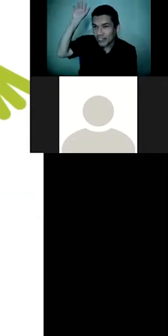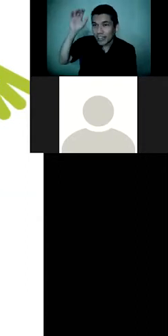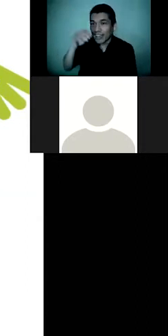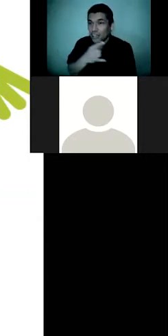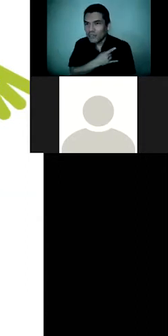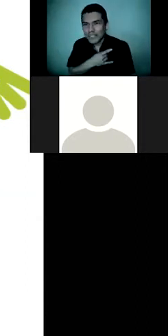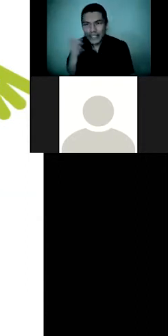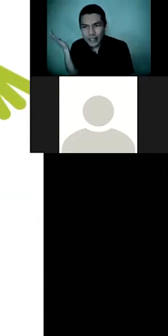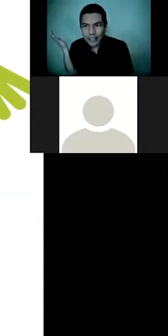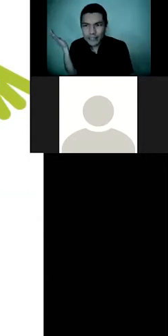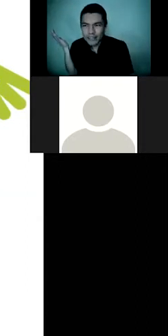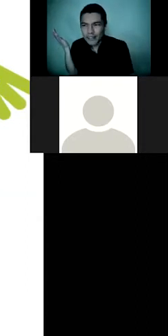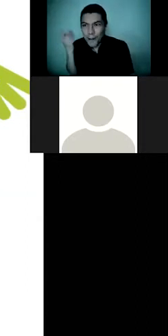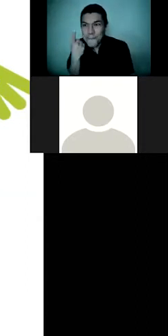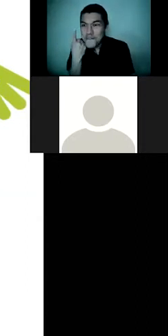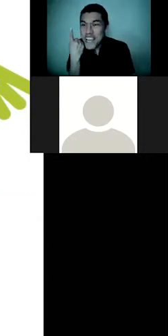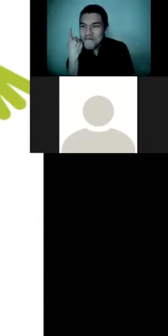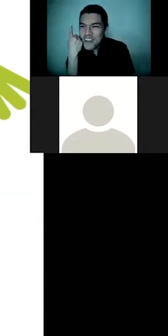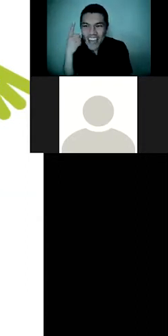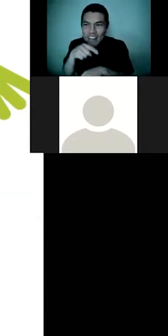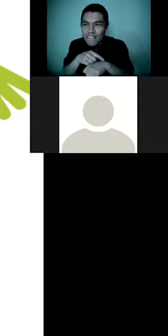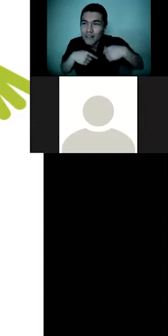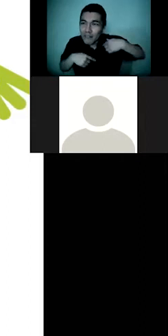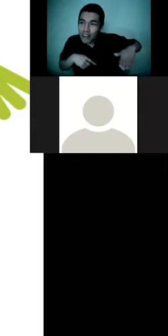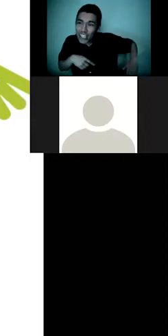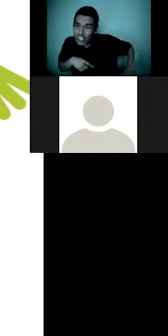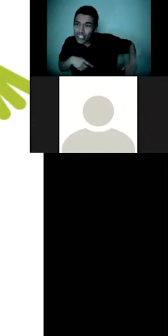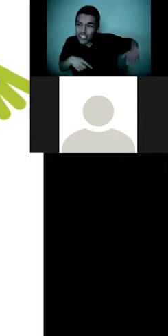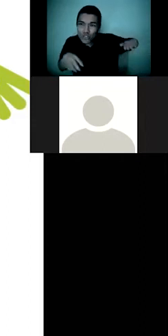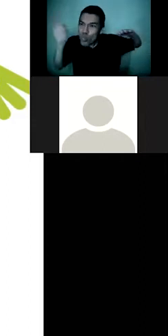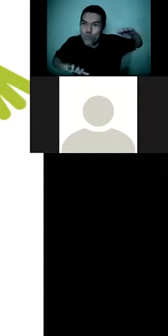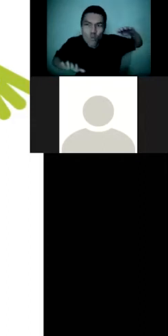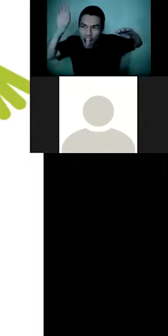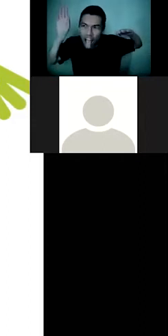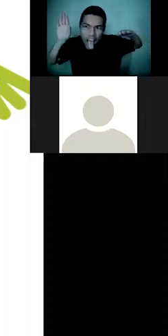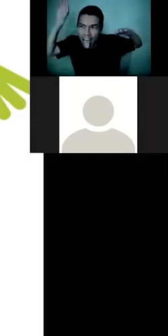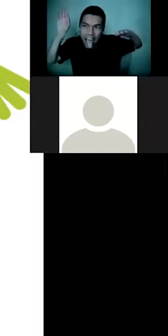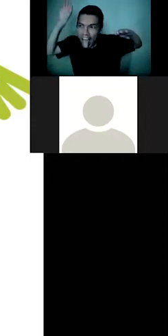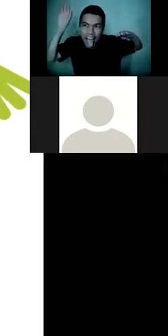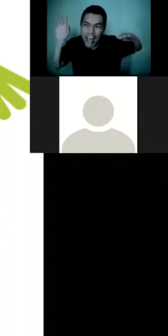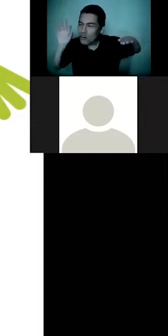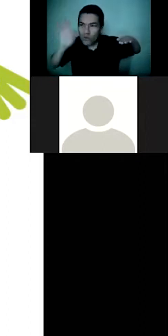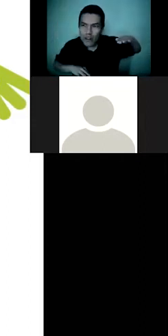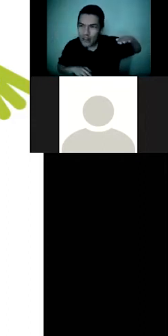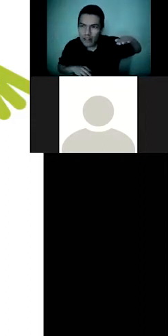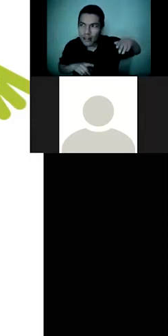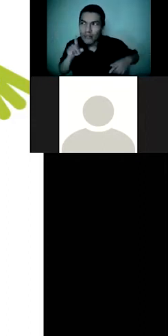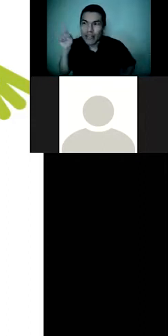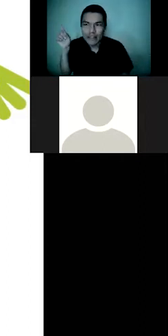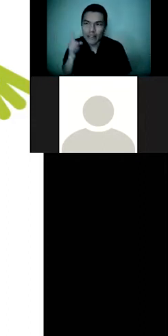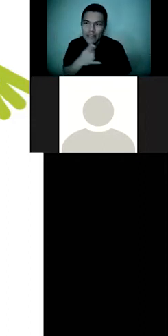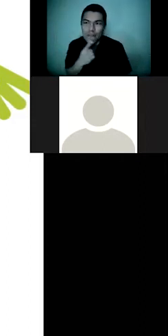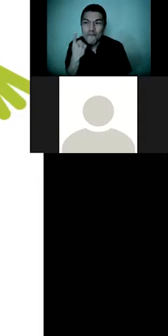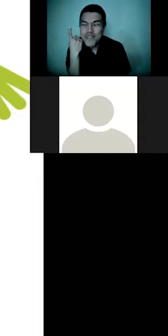mano en una clase en la universidad. Primera vez en mi vida, imagínense, todo mi crecimiento, nunca